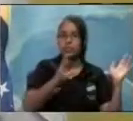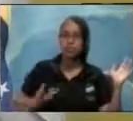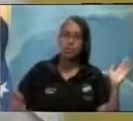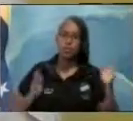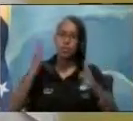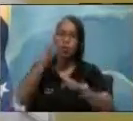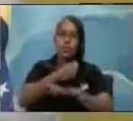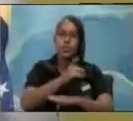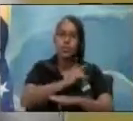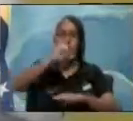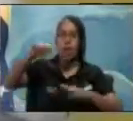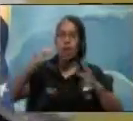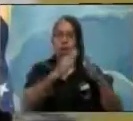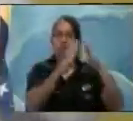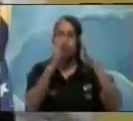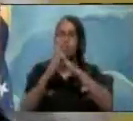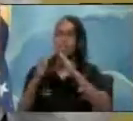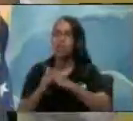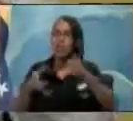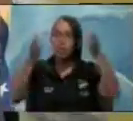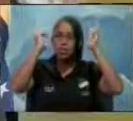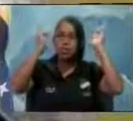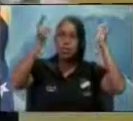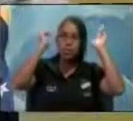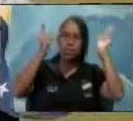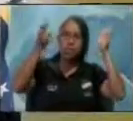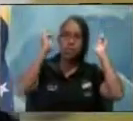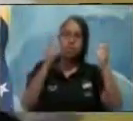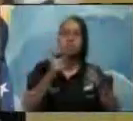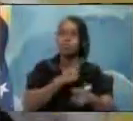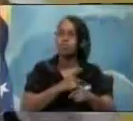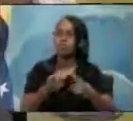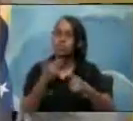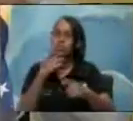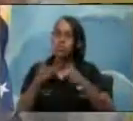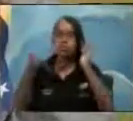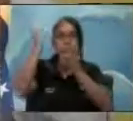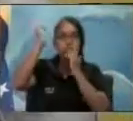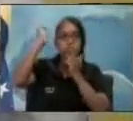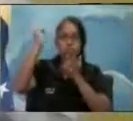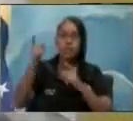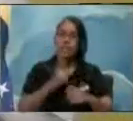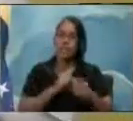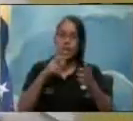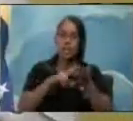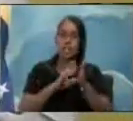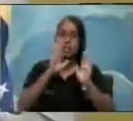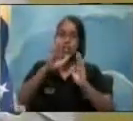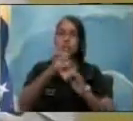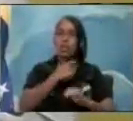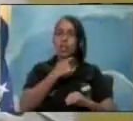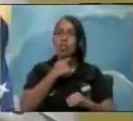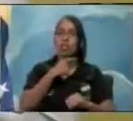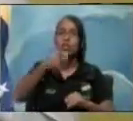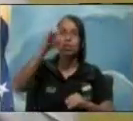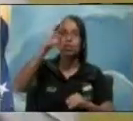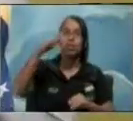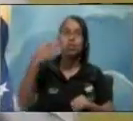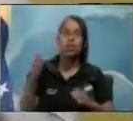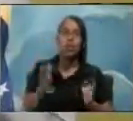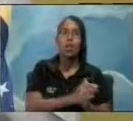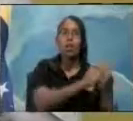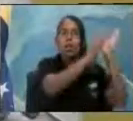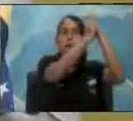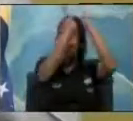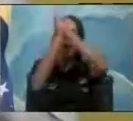a Jerusalén en un pollino de asna. Ese pollino daba un pasito y saltaba. Y así le gusta a Dios, que lo alaben con